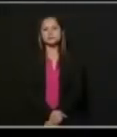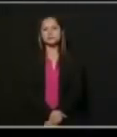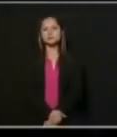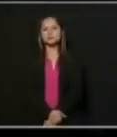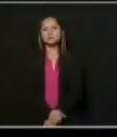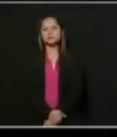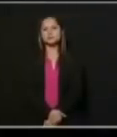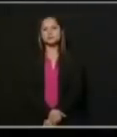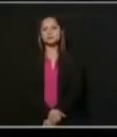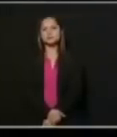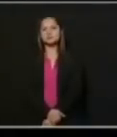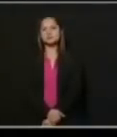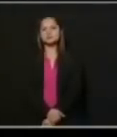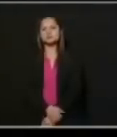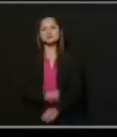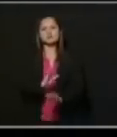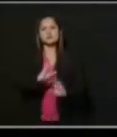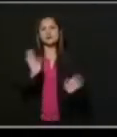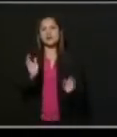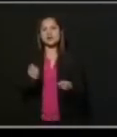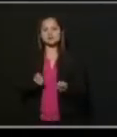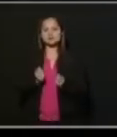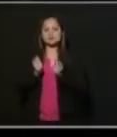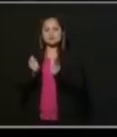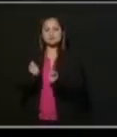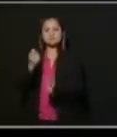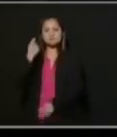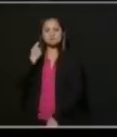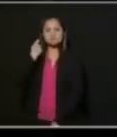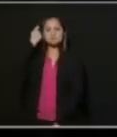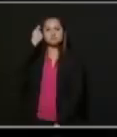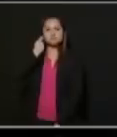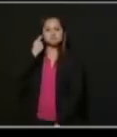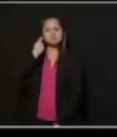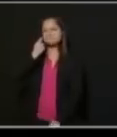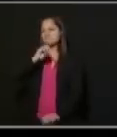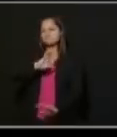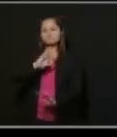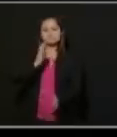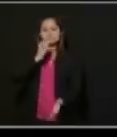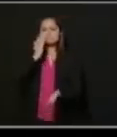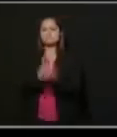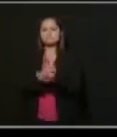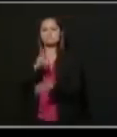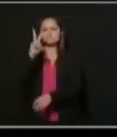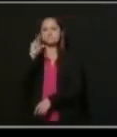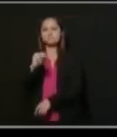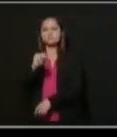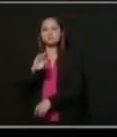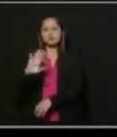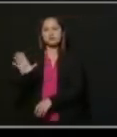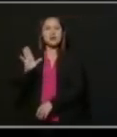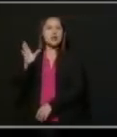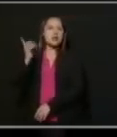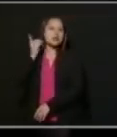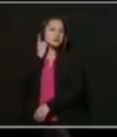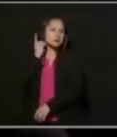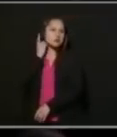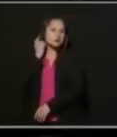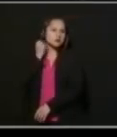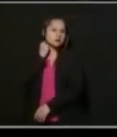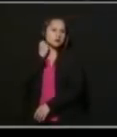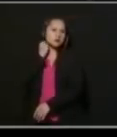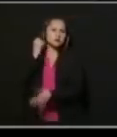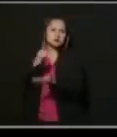no recibirán pensiones, ya esto lo aprobaron los legisladores, los que